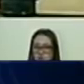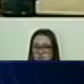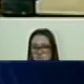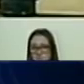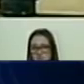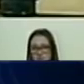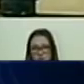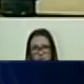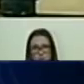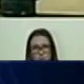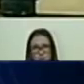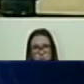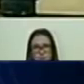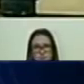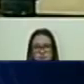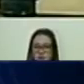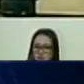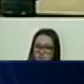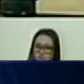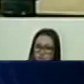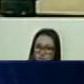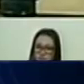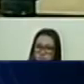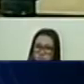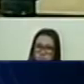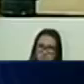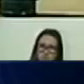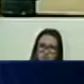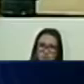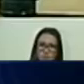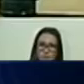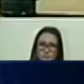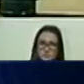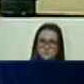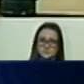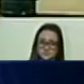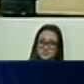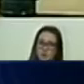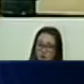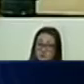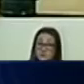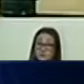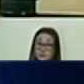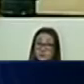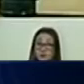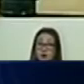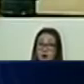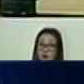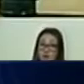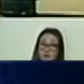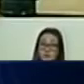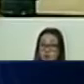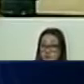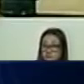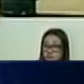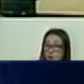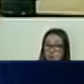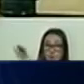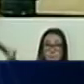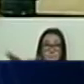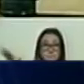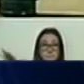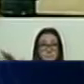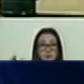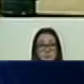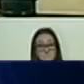nacionales, de sectores privados internacionales, y pueda ir fluyendo crecientemente con créditos que estamos obteniendo en el exterior para